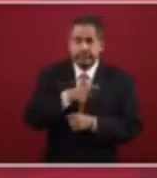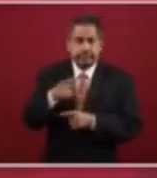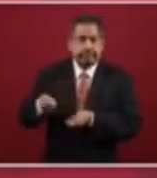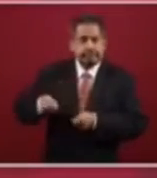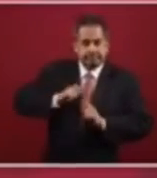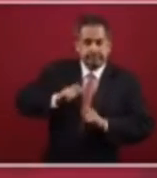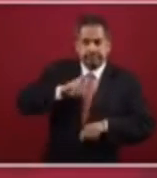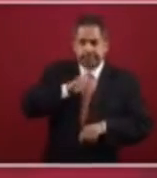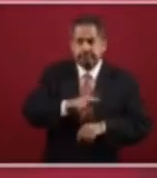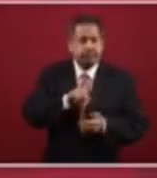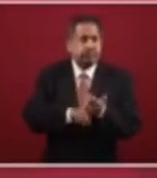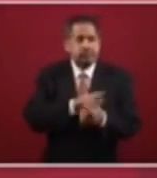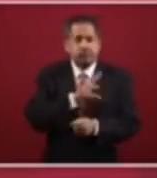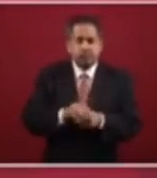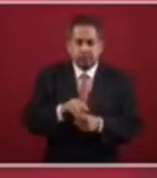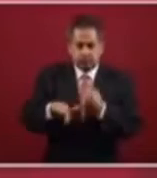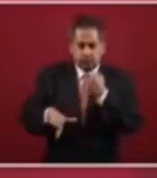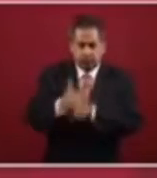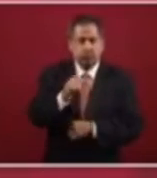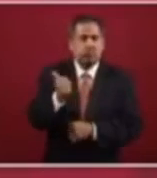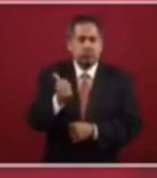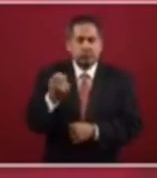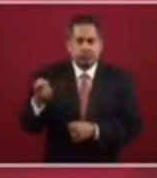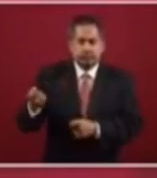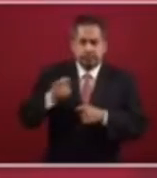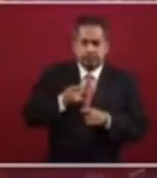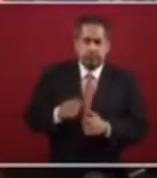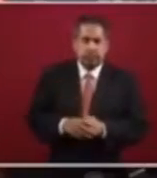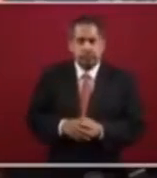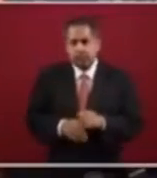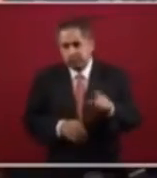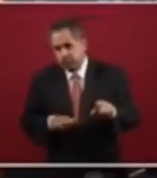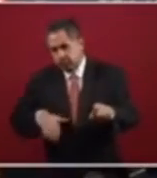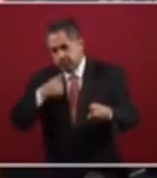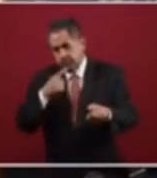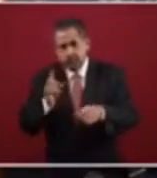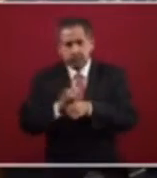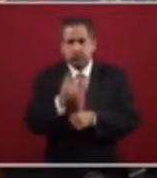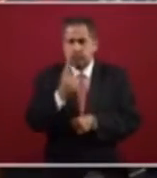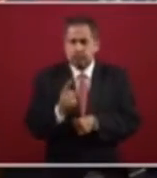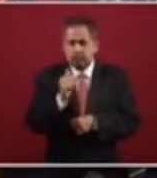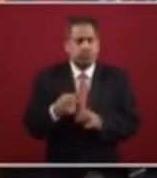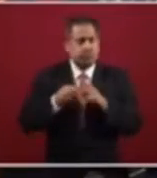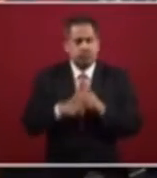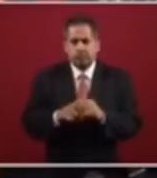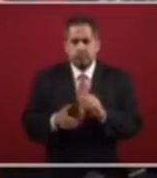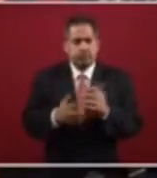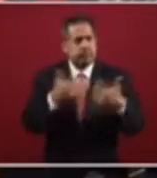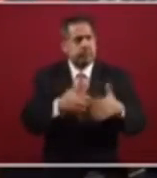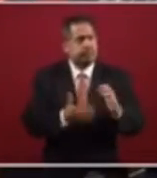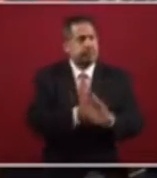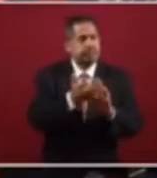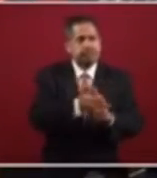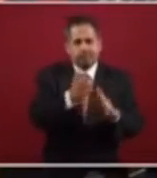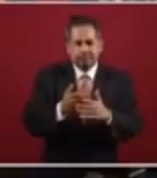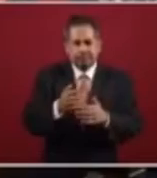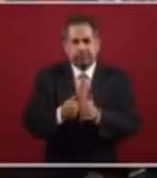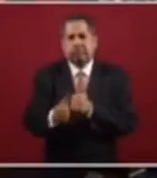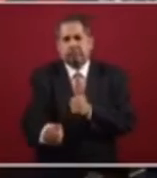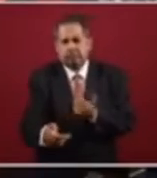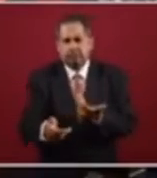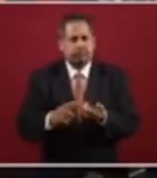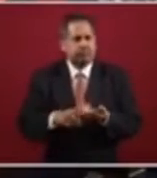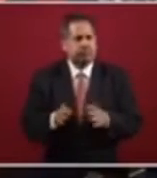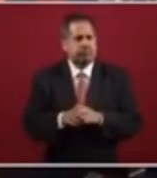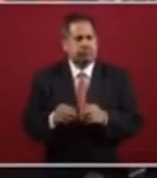entregar el resultado a más tardar el 12 de agosto. Pero usted anuncia ya que el 1 de agosto empezarían estas empresas. ¿Existe un desfase